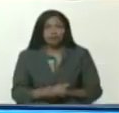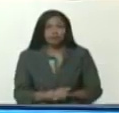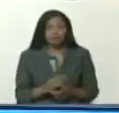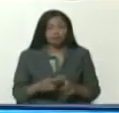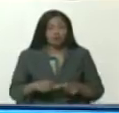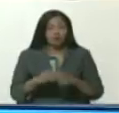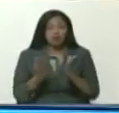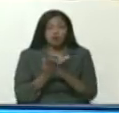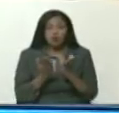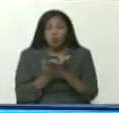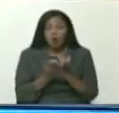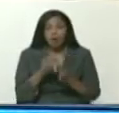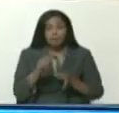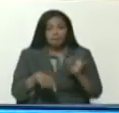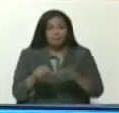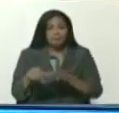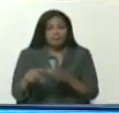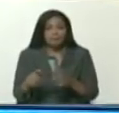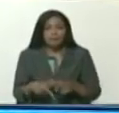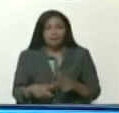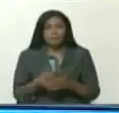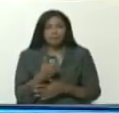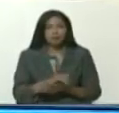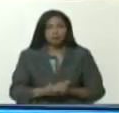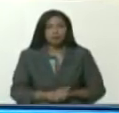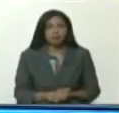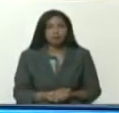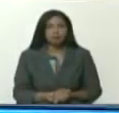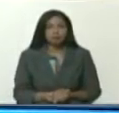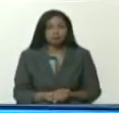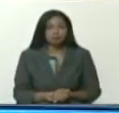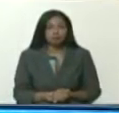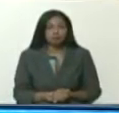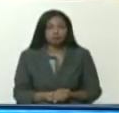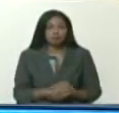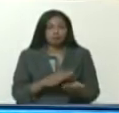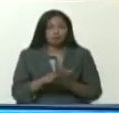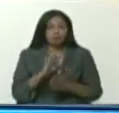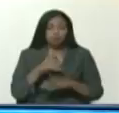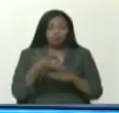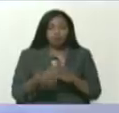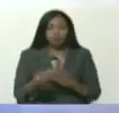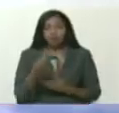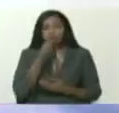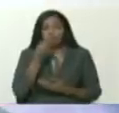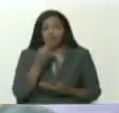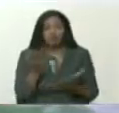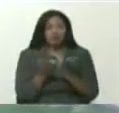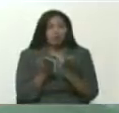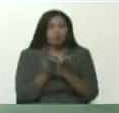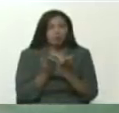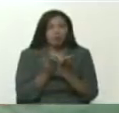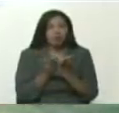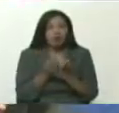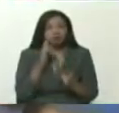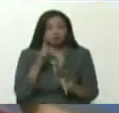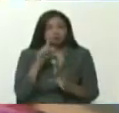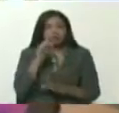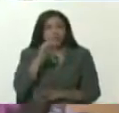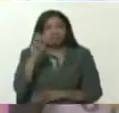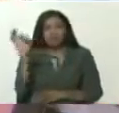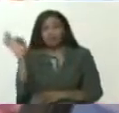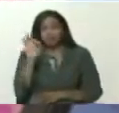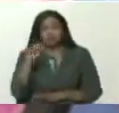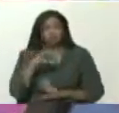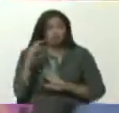escolar, ministro Aristóbulo Isturiz, para garantizar el programa de alimentación escolar al pelo, al 100%,